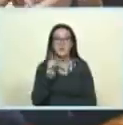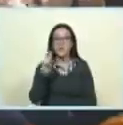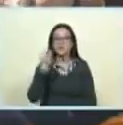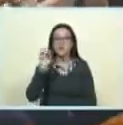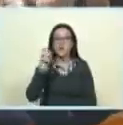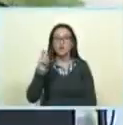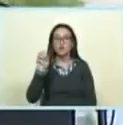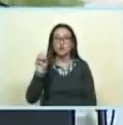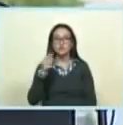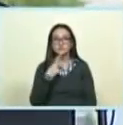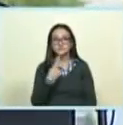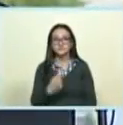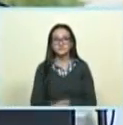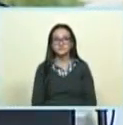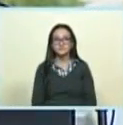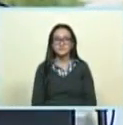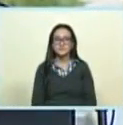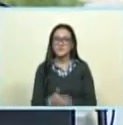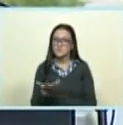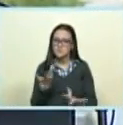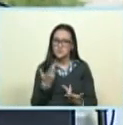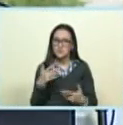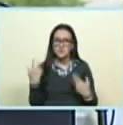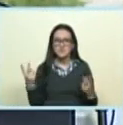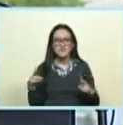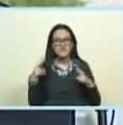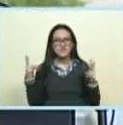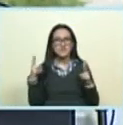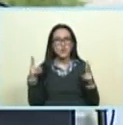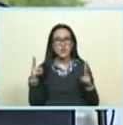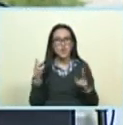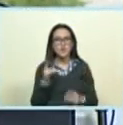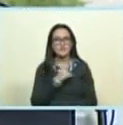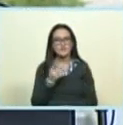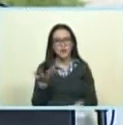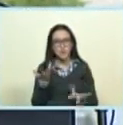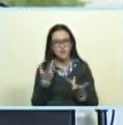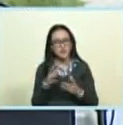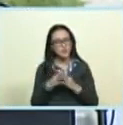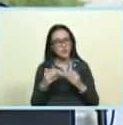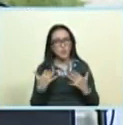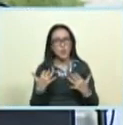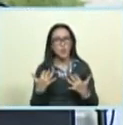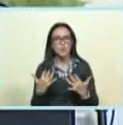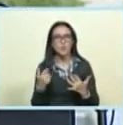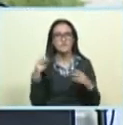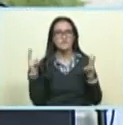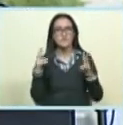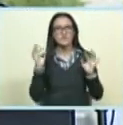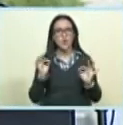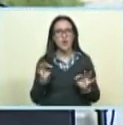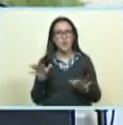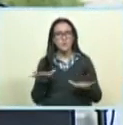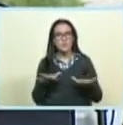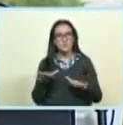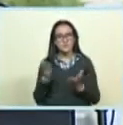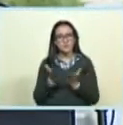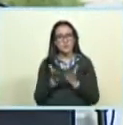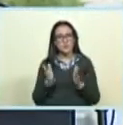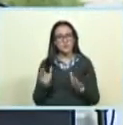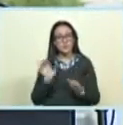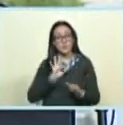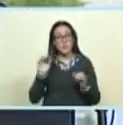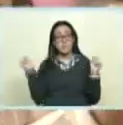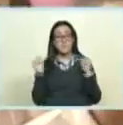cuéntanos cómo fue la victoria en la universidad. Cuéntale a todo el país esta gran victoria del movimiento estudiantil de